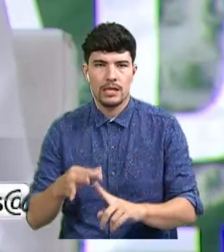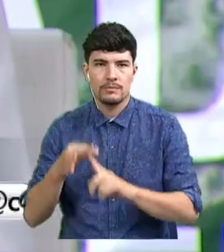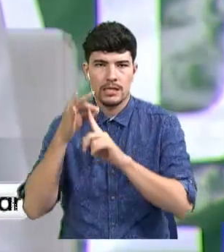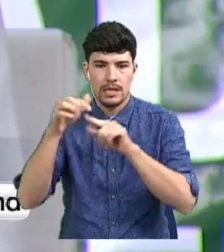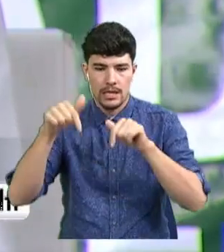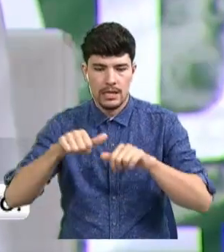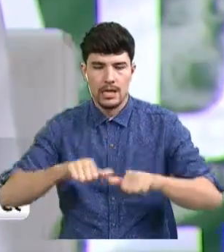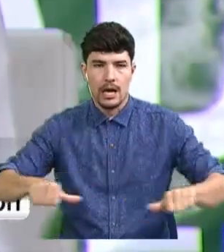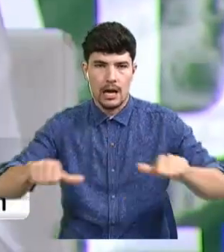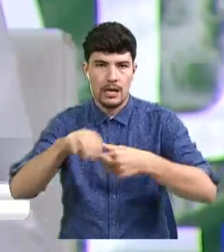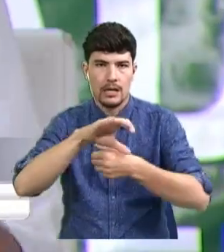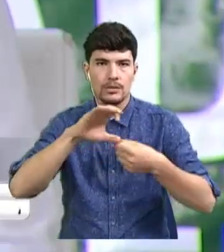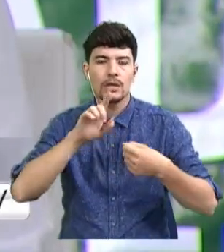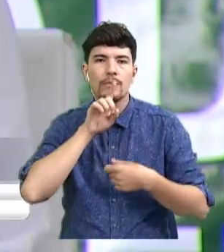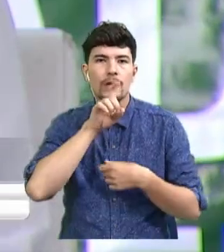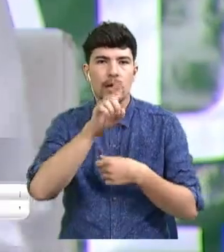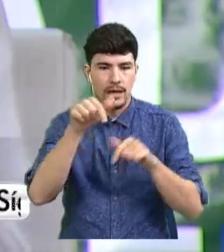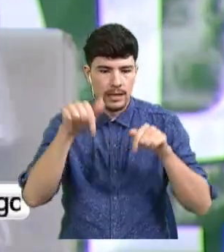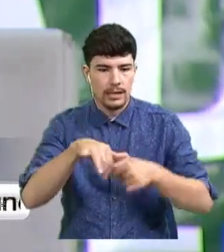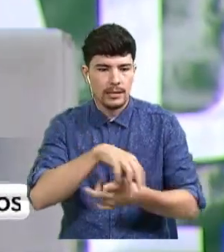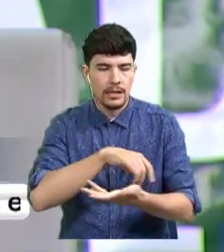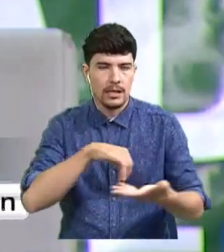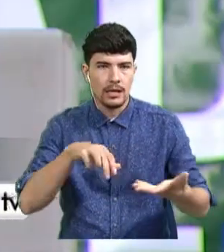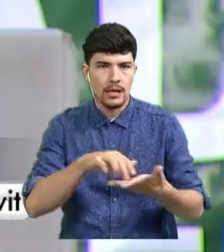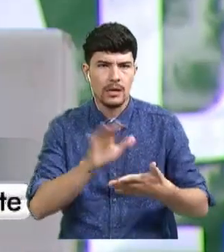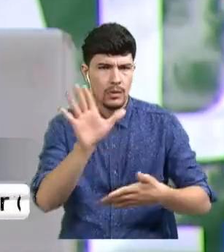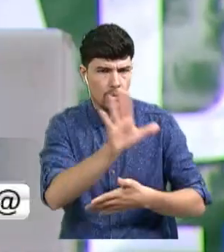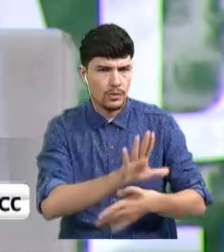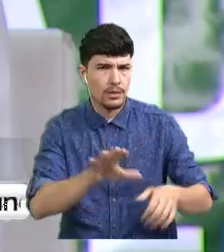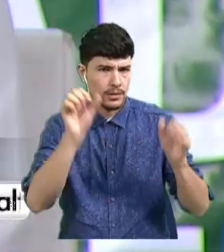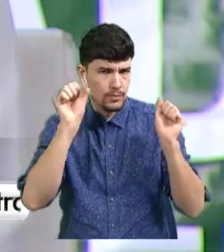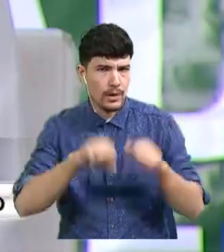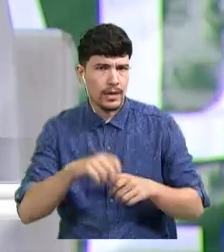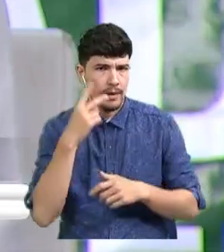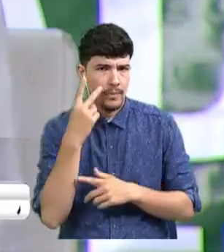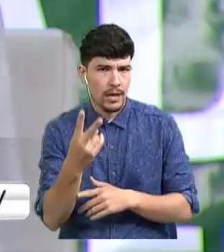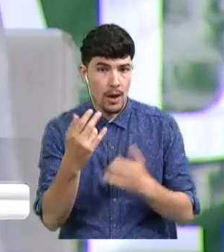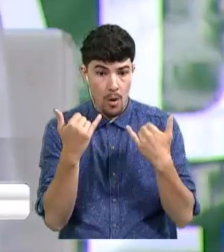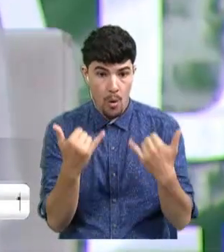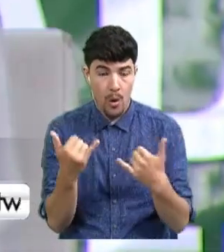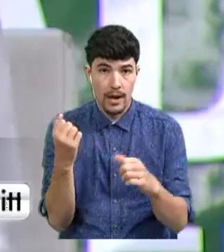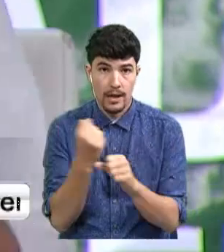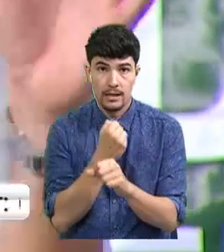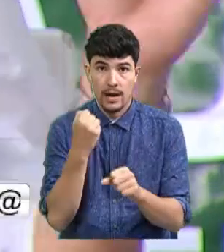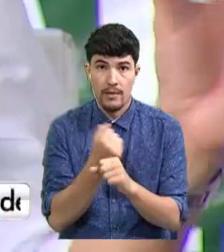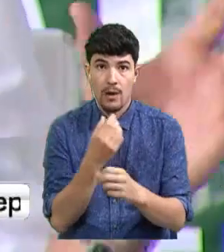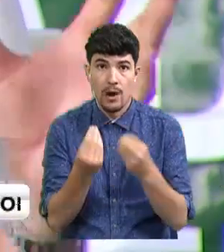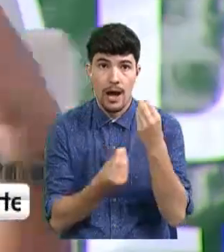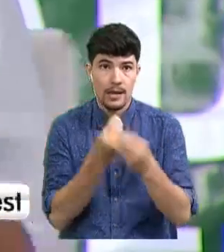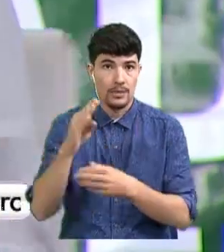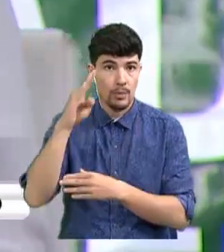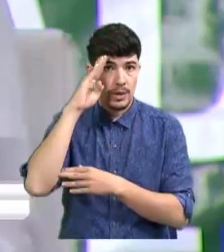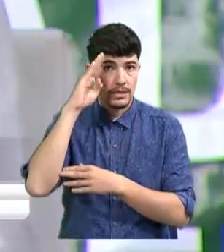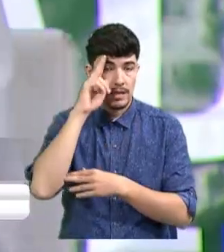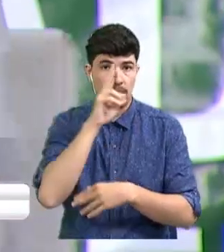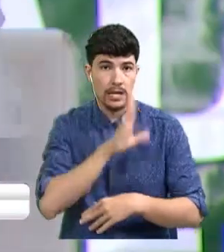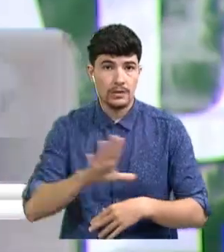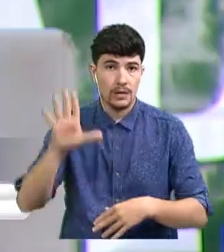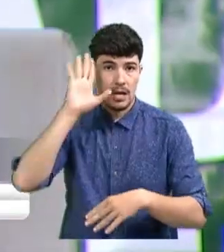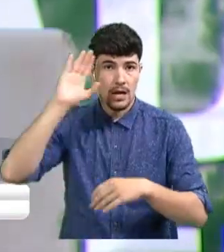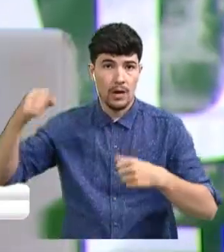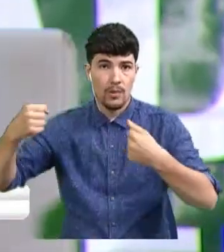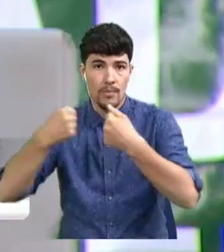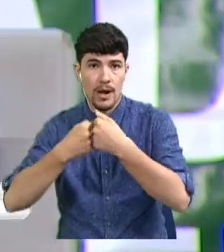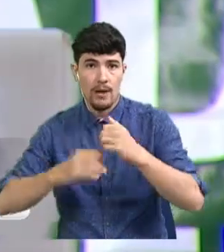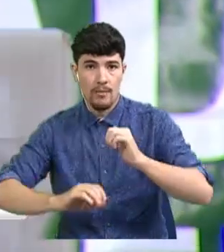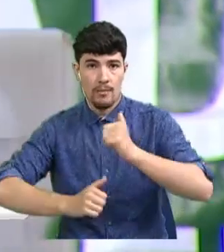el área metropolitana de Bucaramanga y de Santander, es que ustedes pueden ver que hoy el trabajo que hace la policía con la fiscalía, con el ejército,